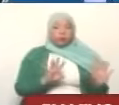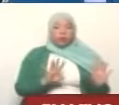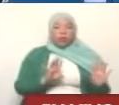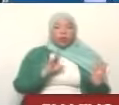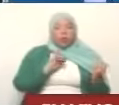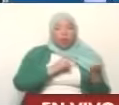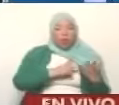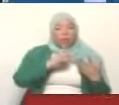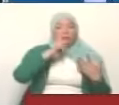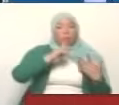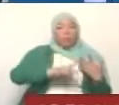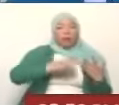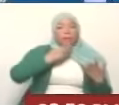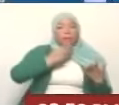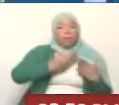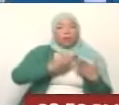plan